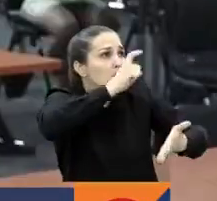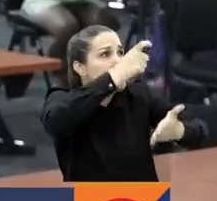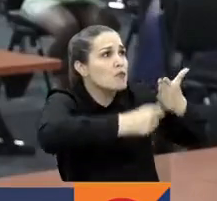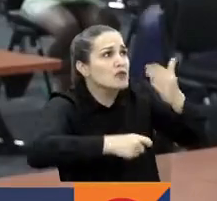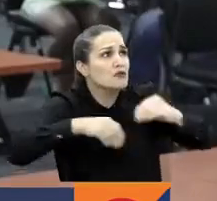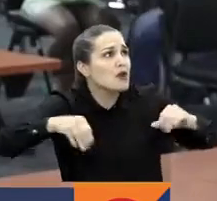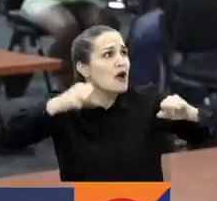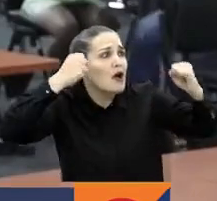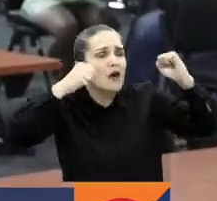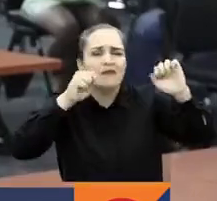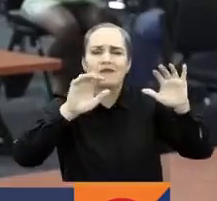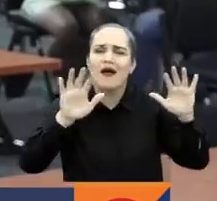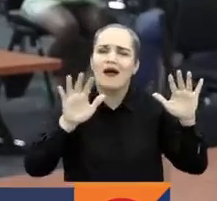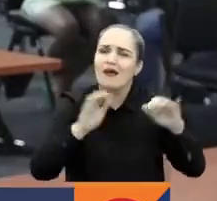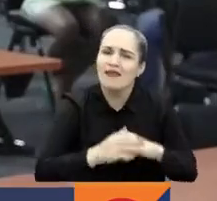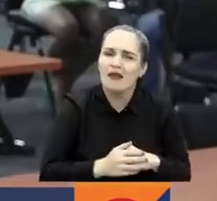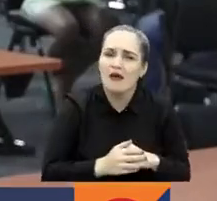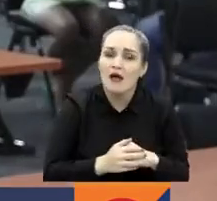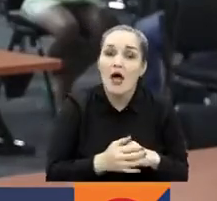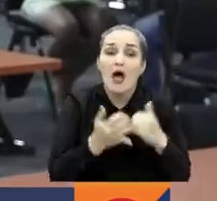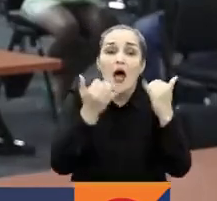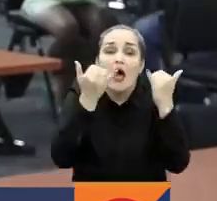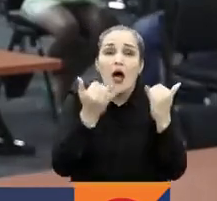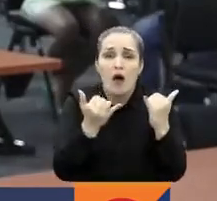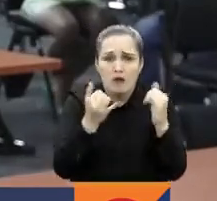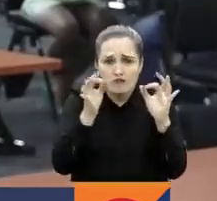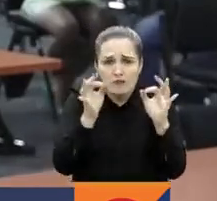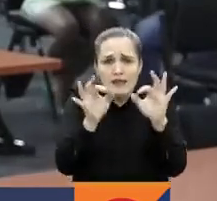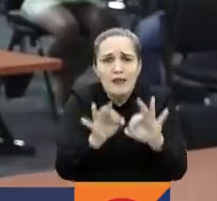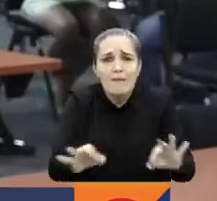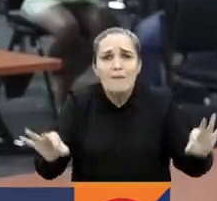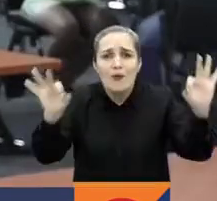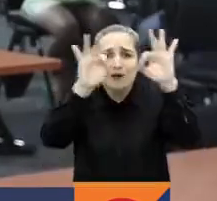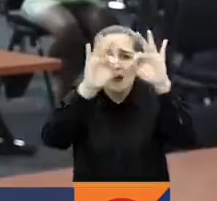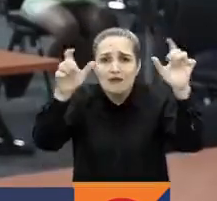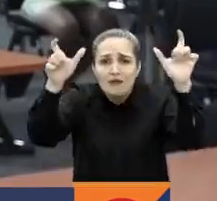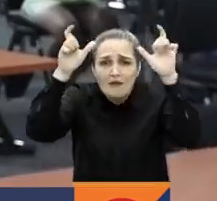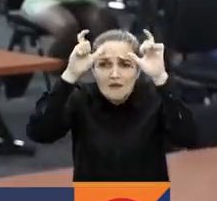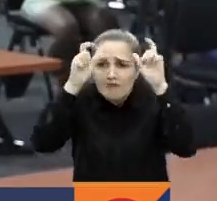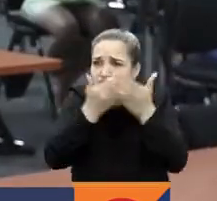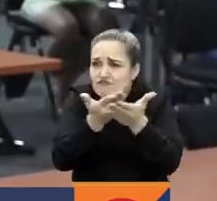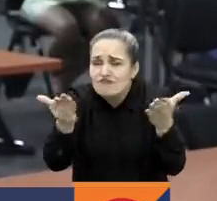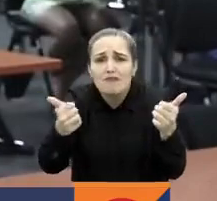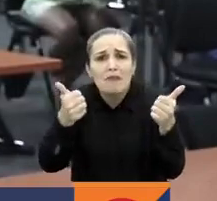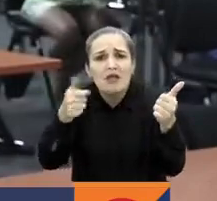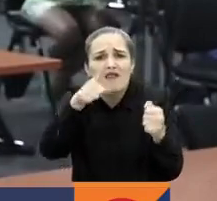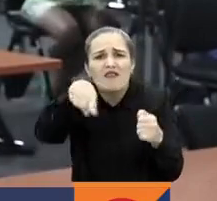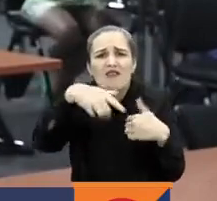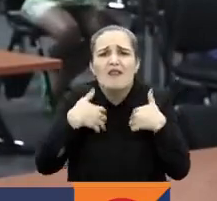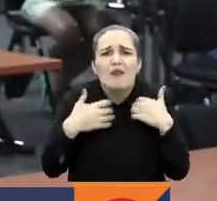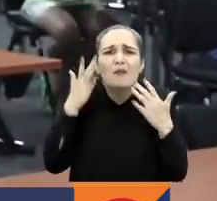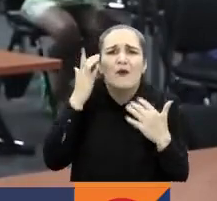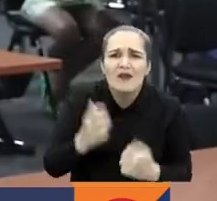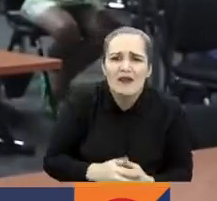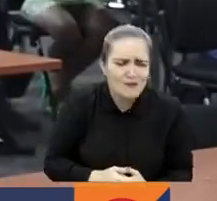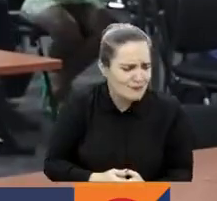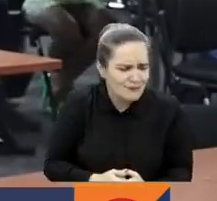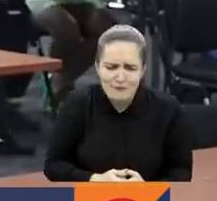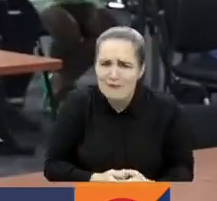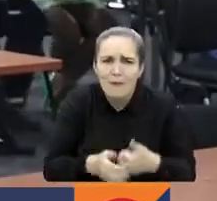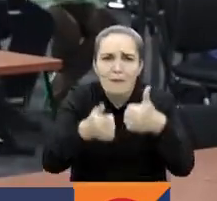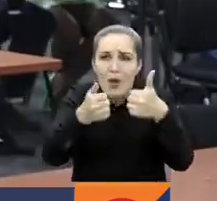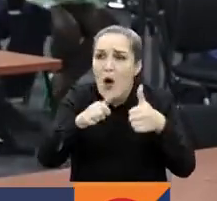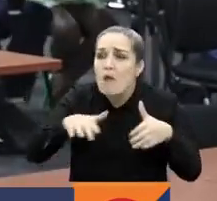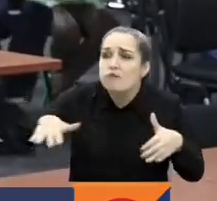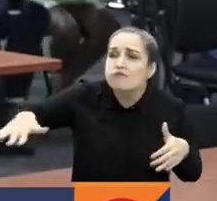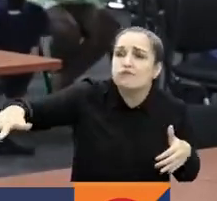tierra. Nadie está negando la importancia de la ganadería, así que pánico, ¿por qué? Hay muchas tierras que están en ganadería